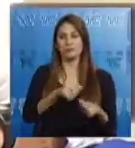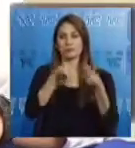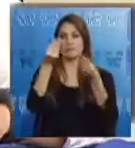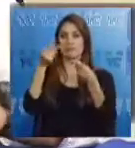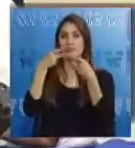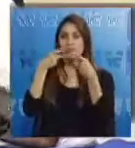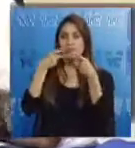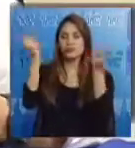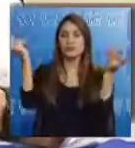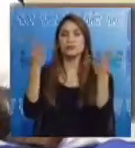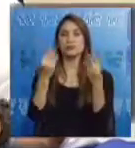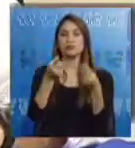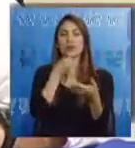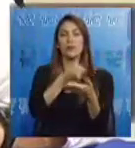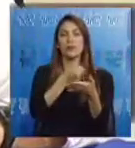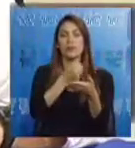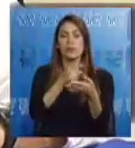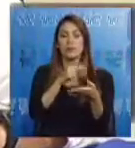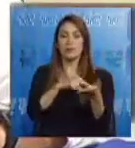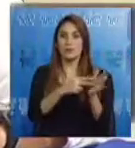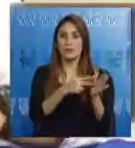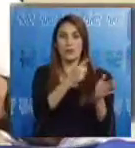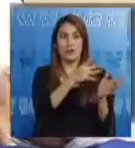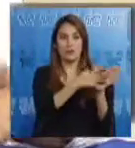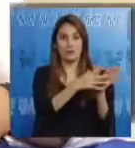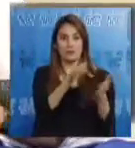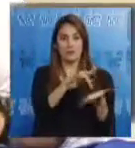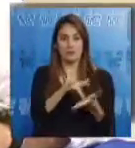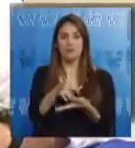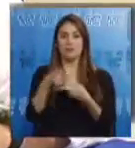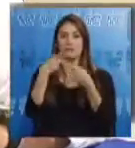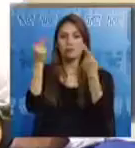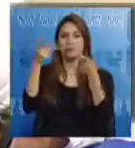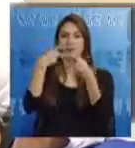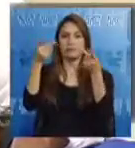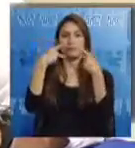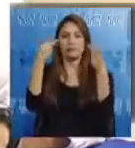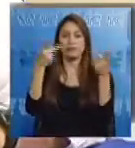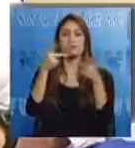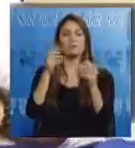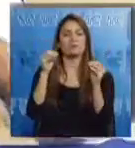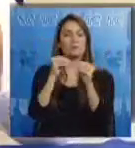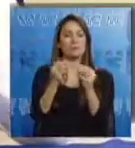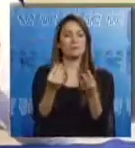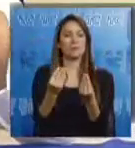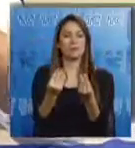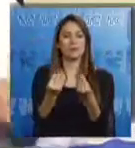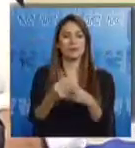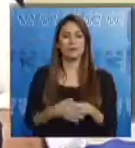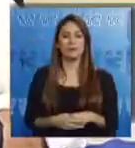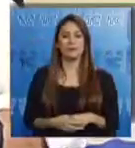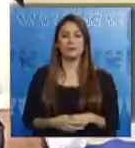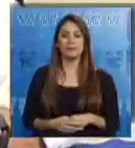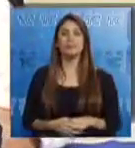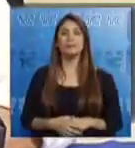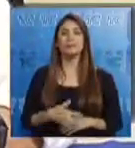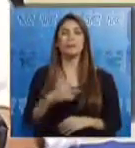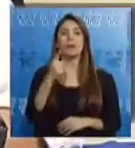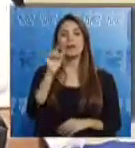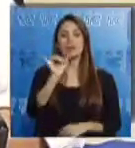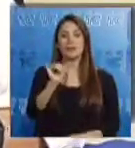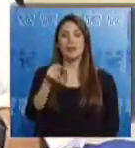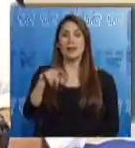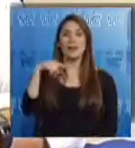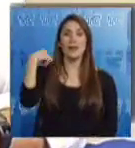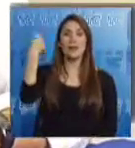de comunicación para promocionar al país, encuentros con migrantes, etc. De 15, que es viernes, 16 y sábado,